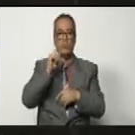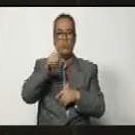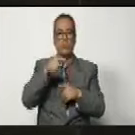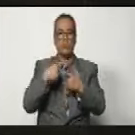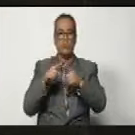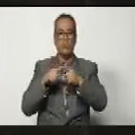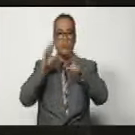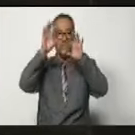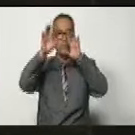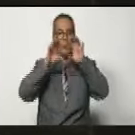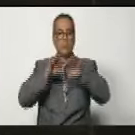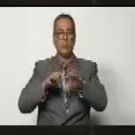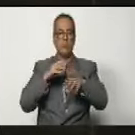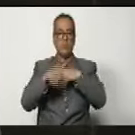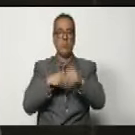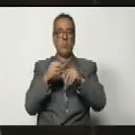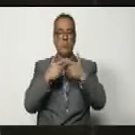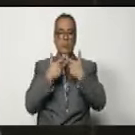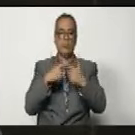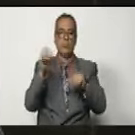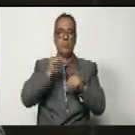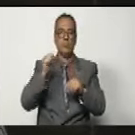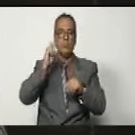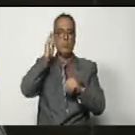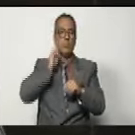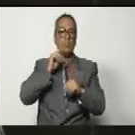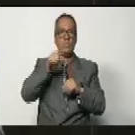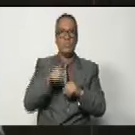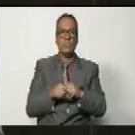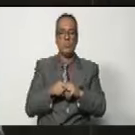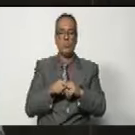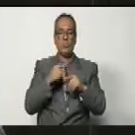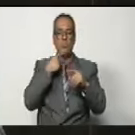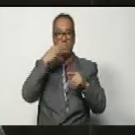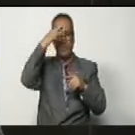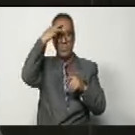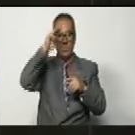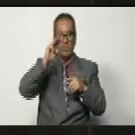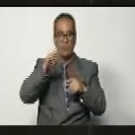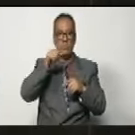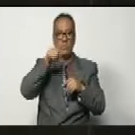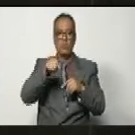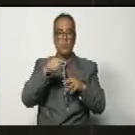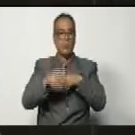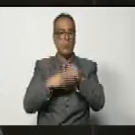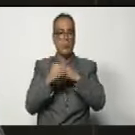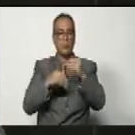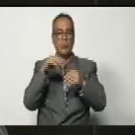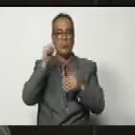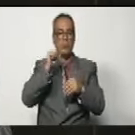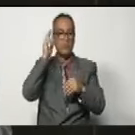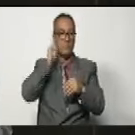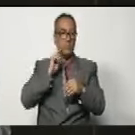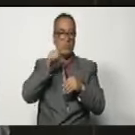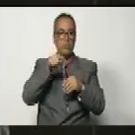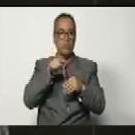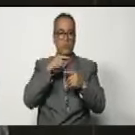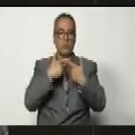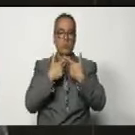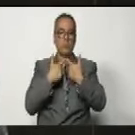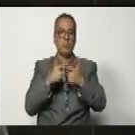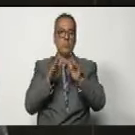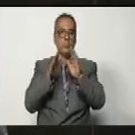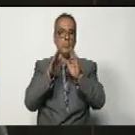los otros países que así liberó Simón Bolívar. El gesto de México, que no tuvo que ver Bolívar con la